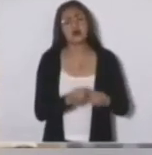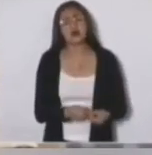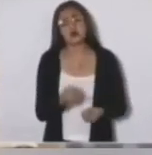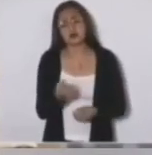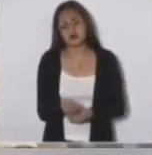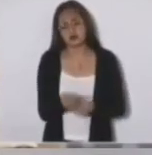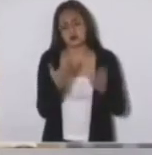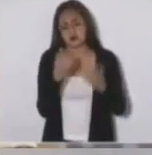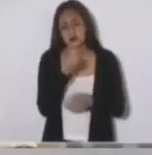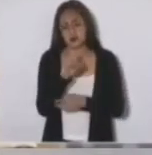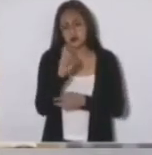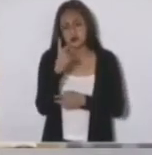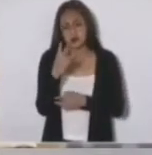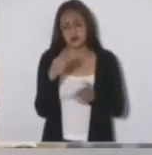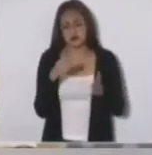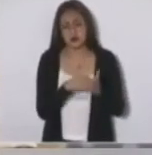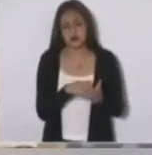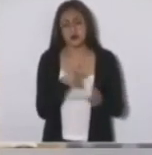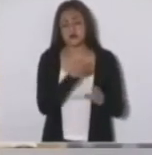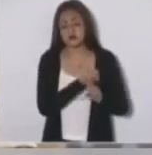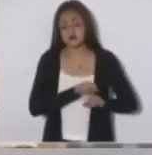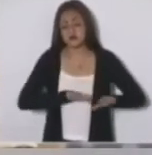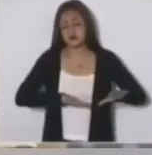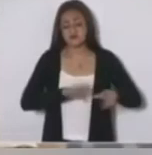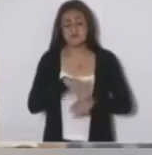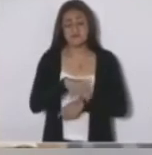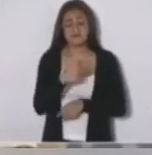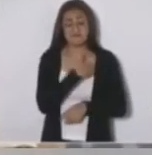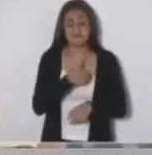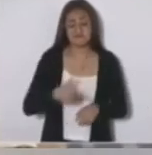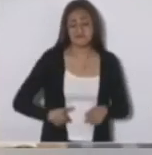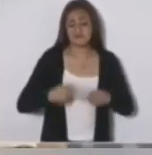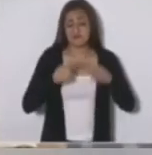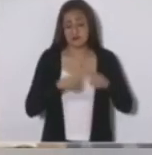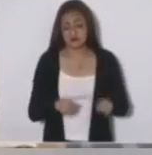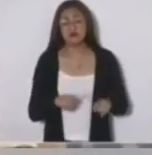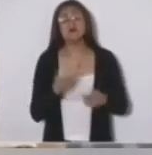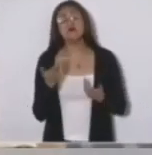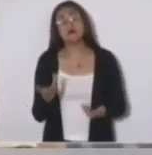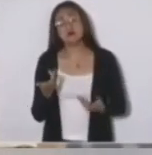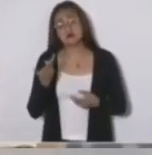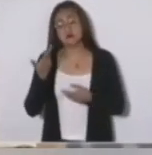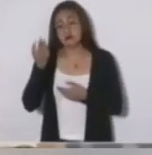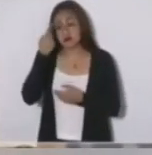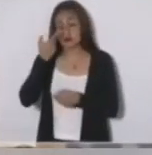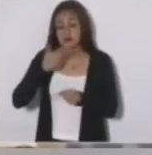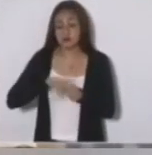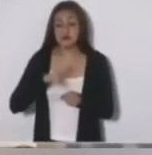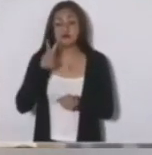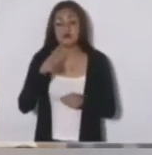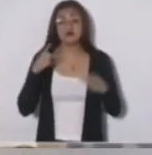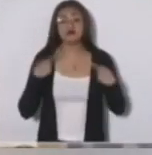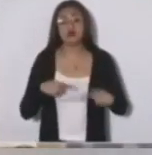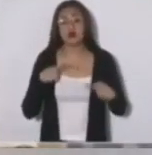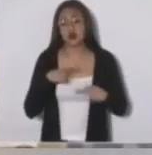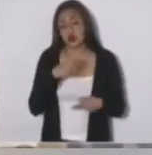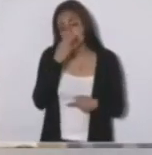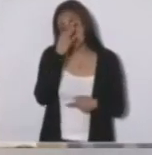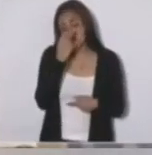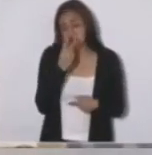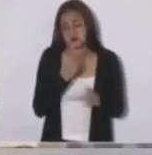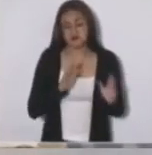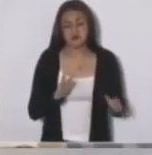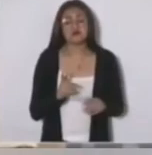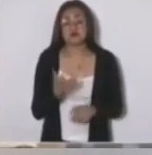hospitalizados, 133, distribuidos en 13 municipios. En lo que respecta a la hospitalización en todo el sector, 2 pacientes hospitalizados no